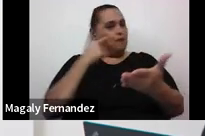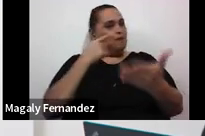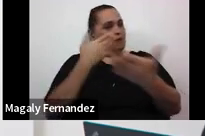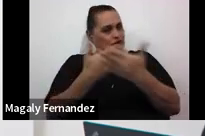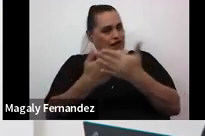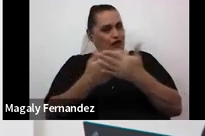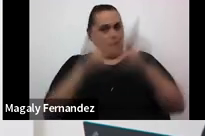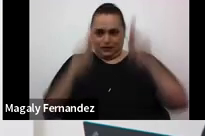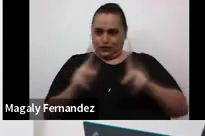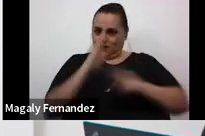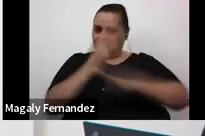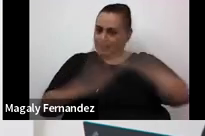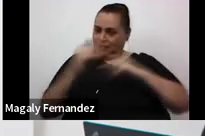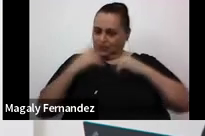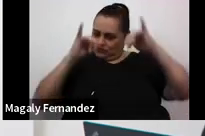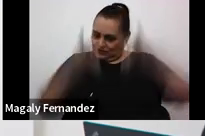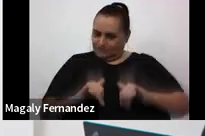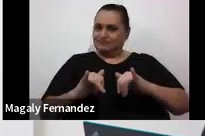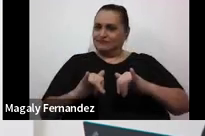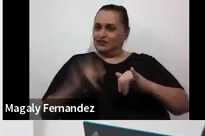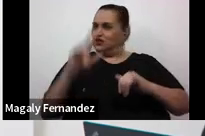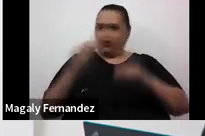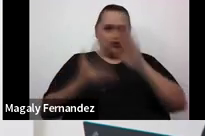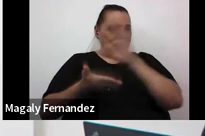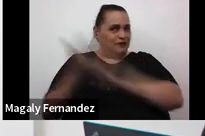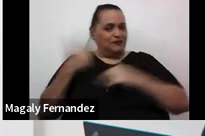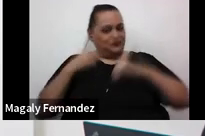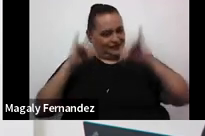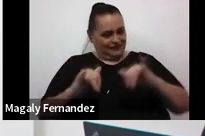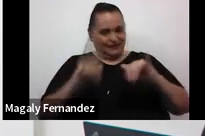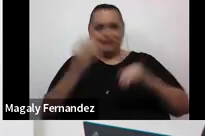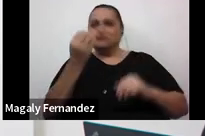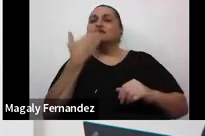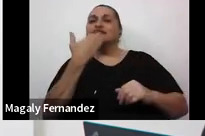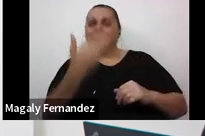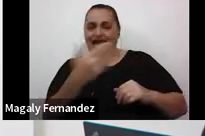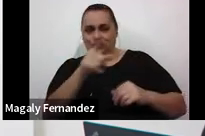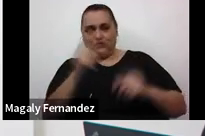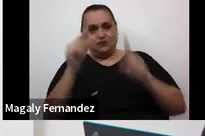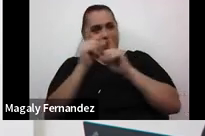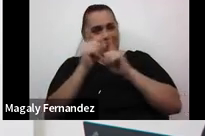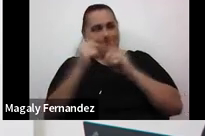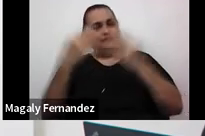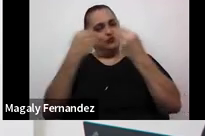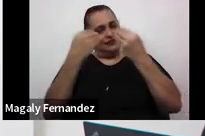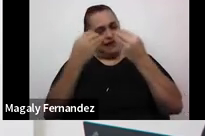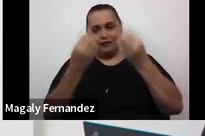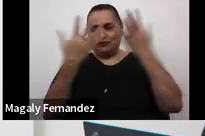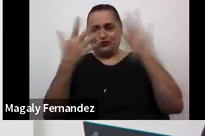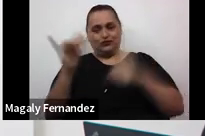aquí y no nos vamos a ir verdad así es que no Muchísimas gracias por tu aporte y por enseñarme tanto también un